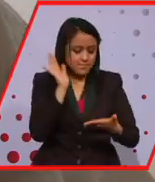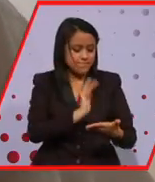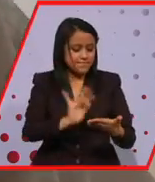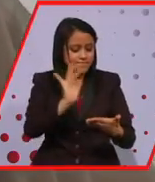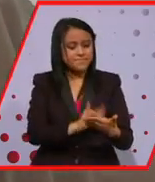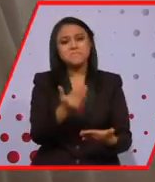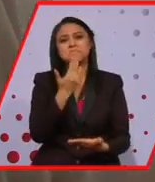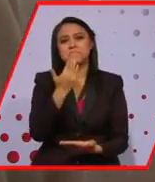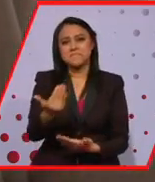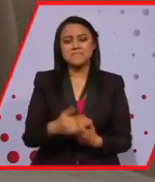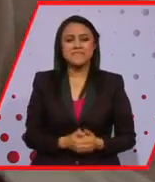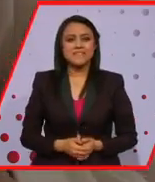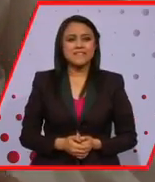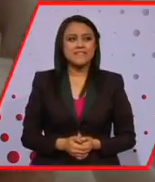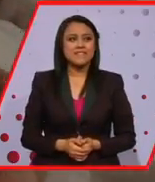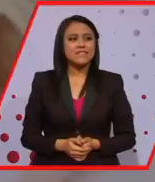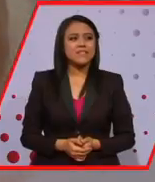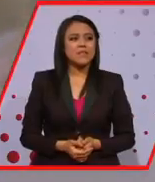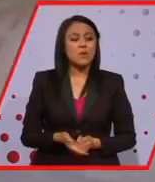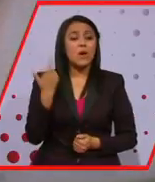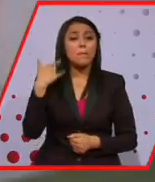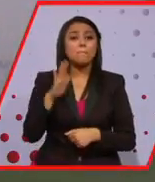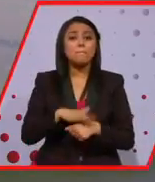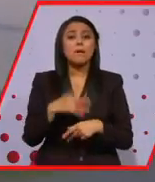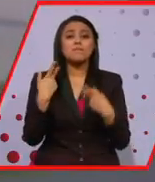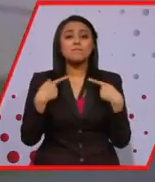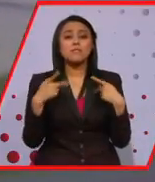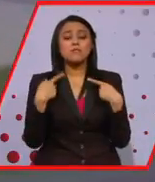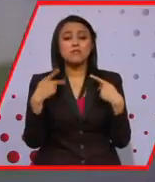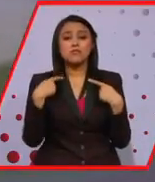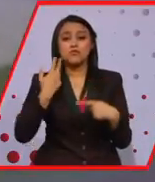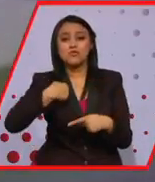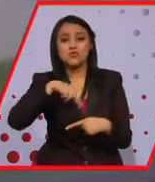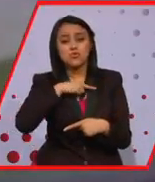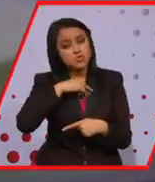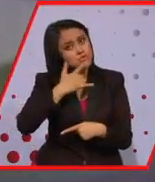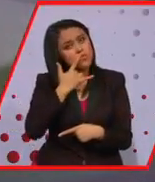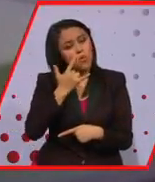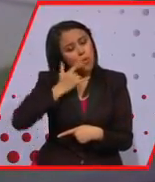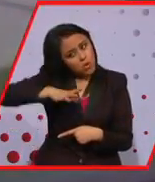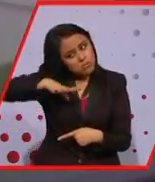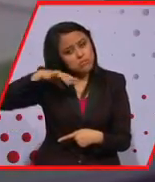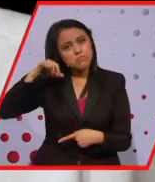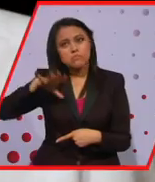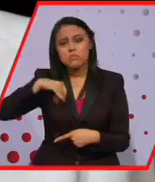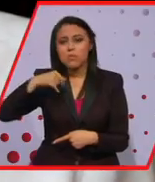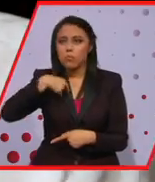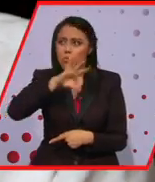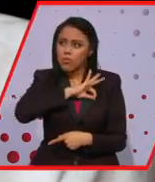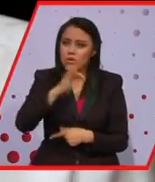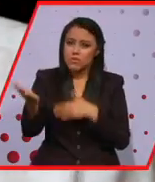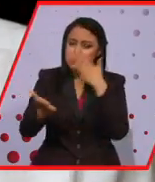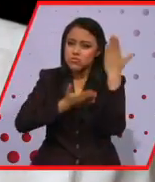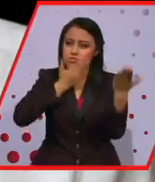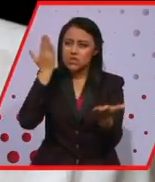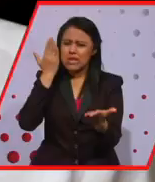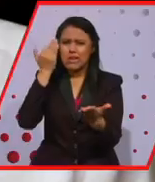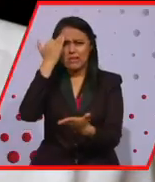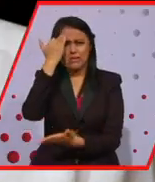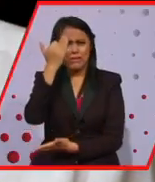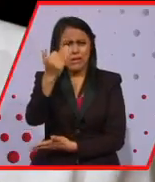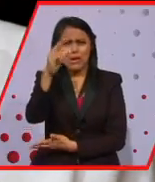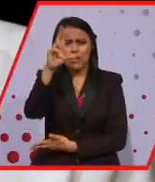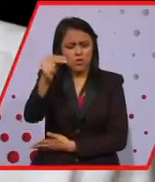que pues muchas personas nos hagamos un esfuerzo para estudiar. Pero nunca es tarde